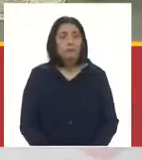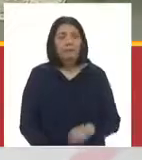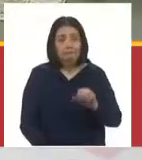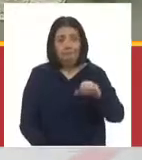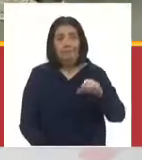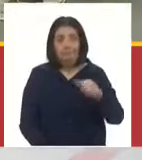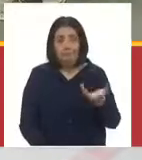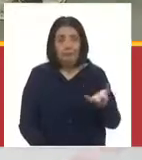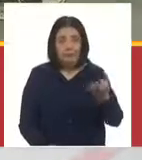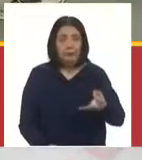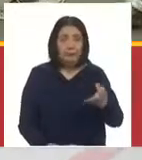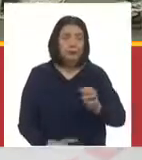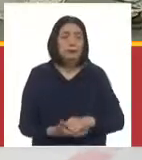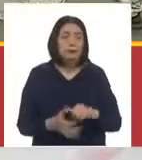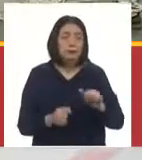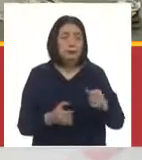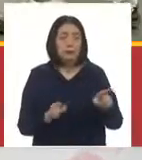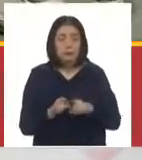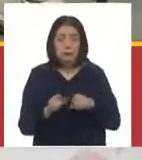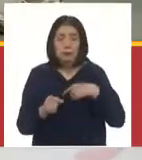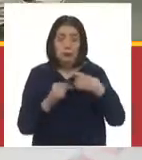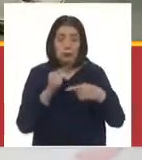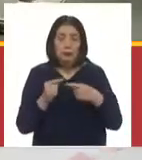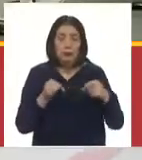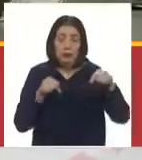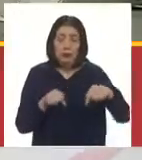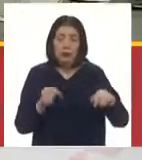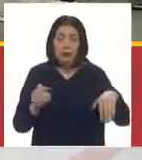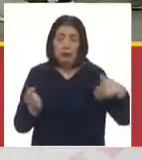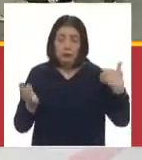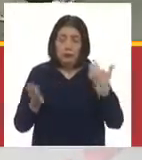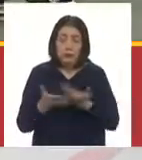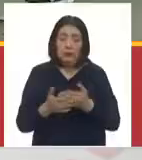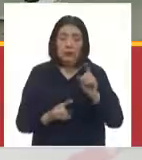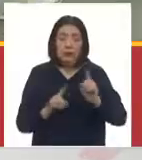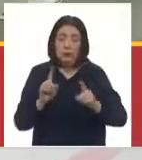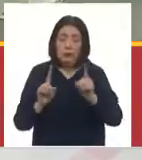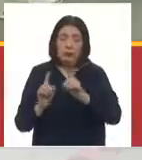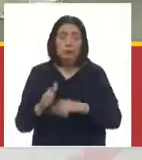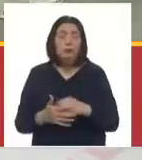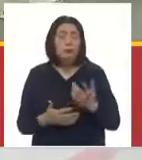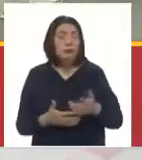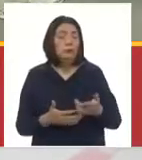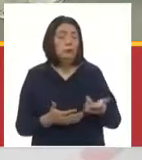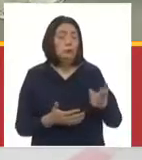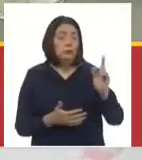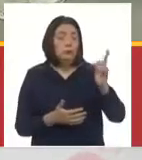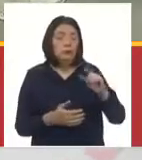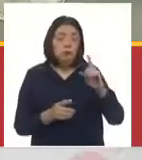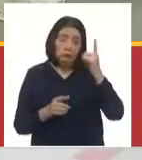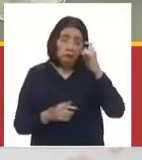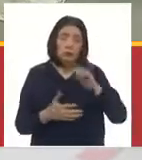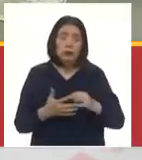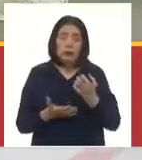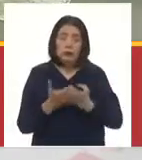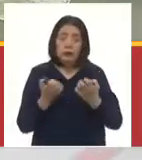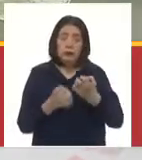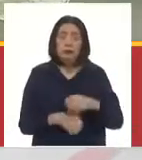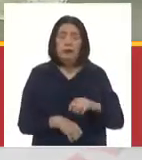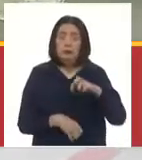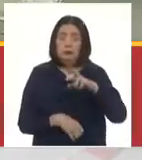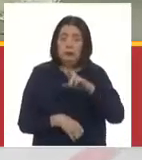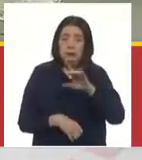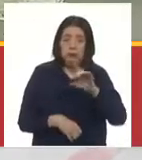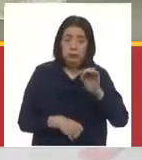Así es, Fátima, y también comentarte que a este lugar llegaron algunas personalidades políticas. Por ejemplo, llegó el economista Pedro Franque